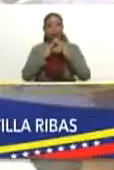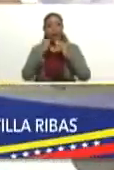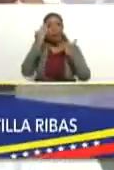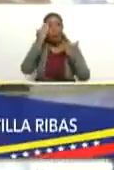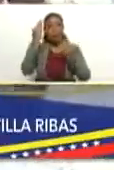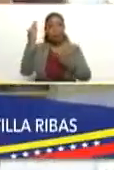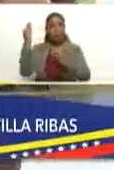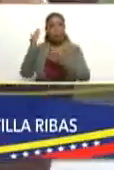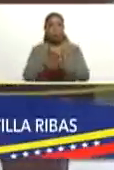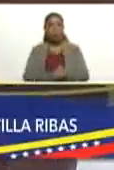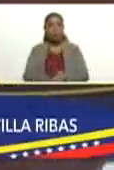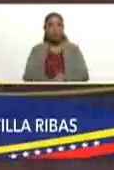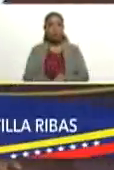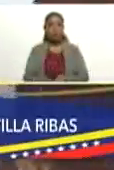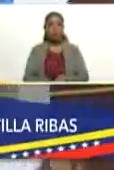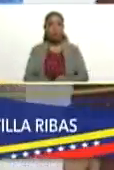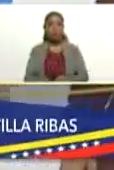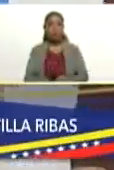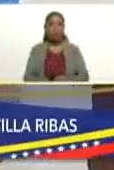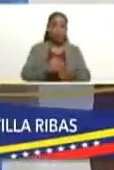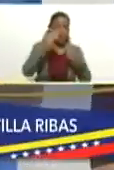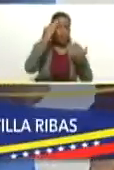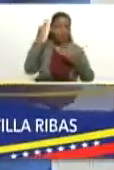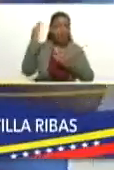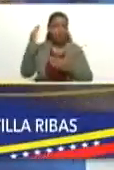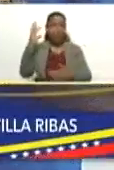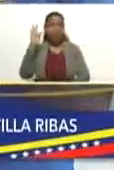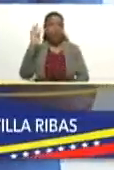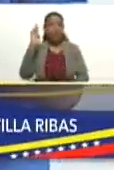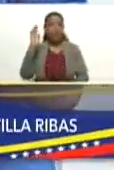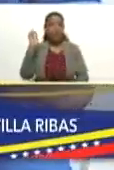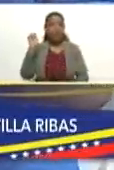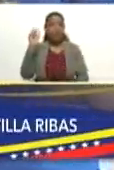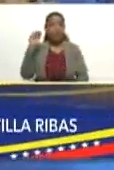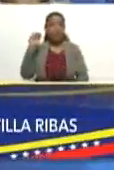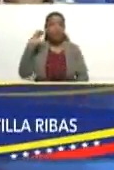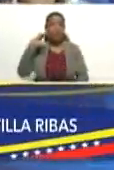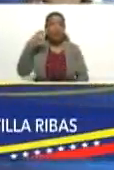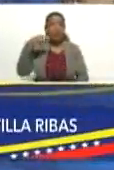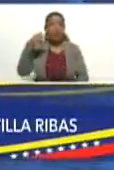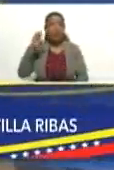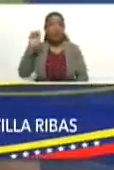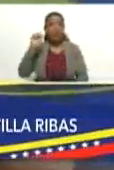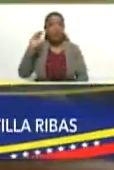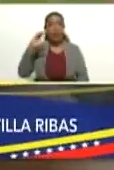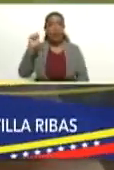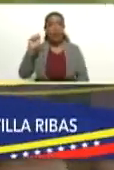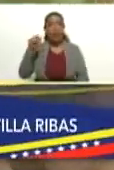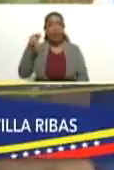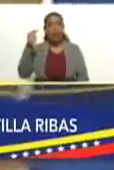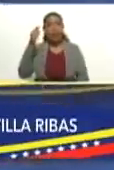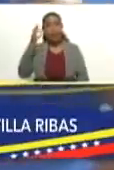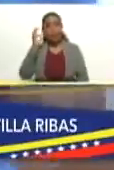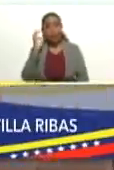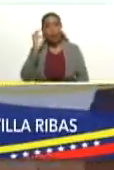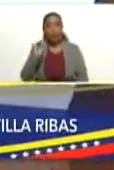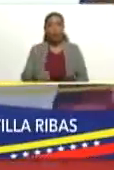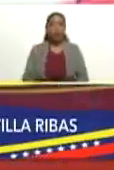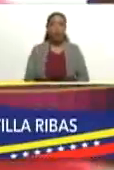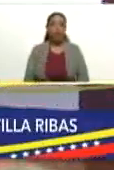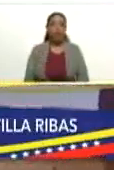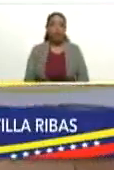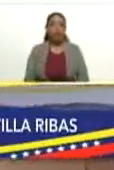Joseito, León. Saludos a Francesca. Saludos a Rosigelis. Quisiera, pues,